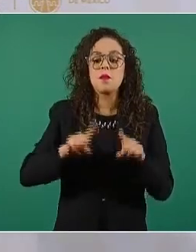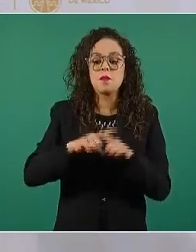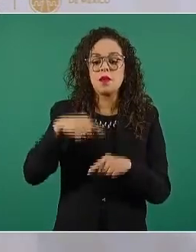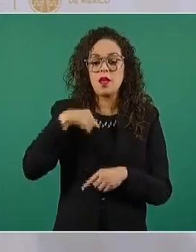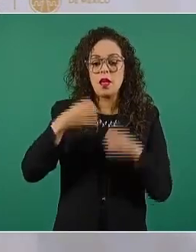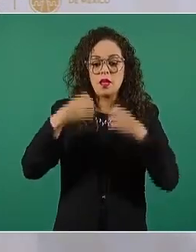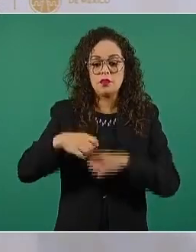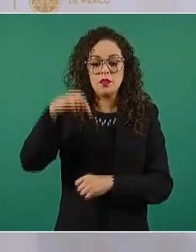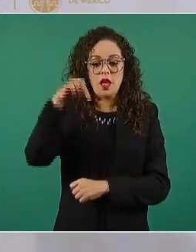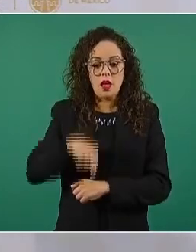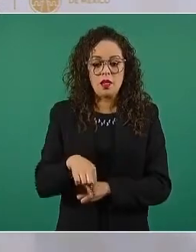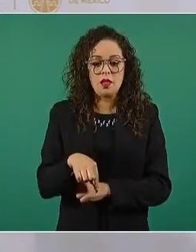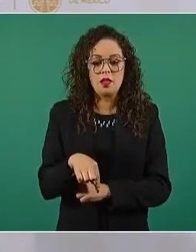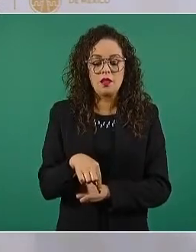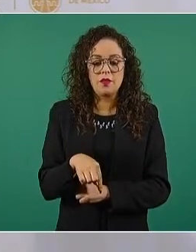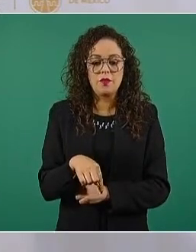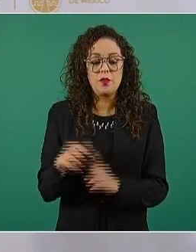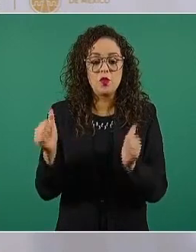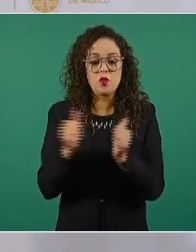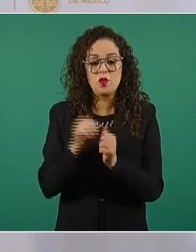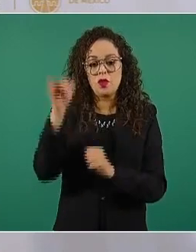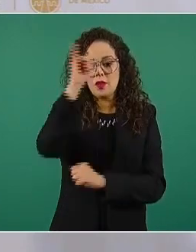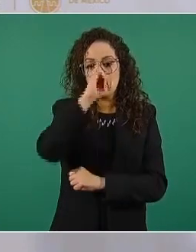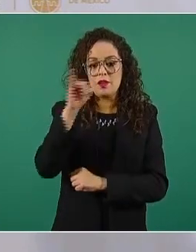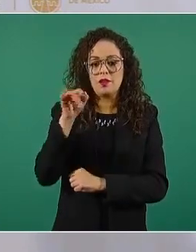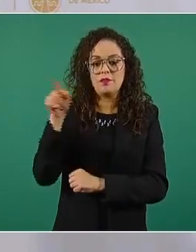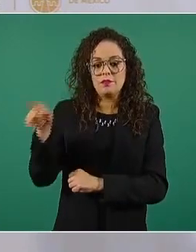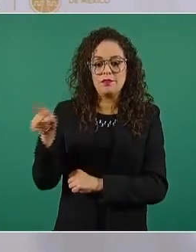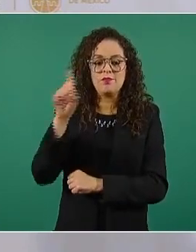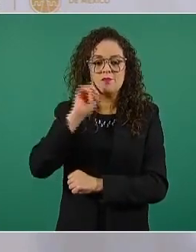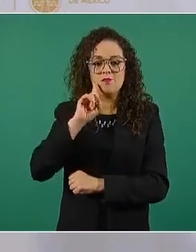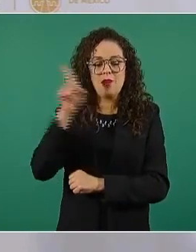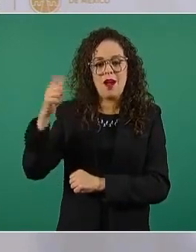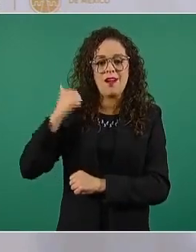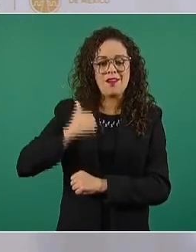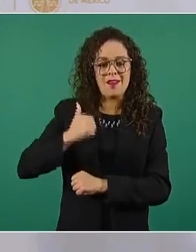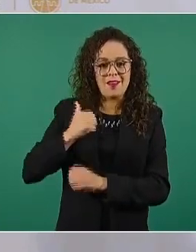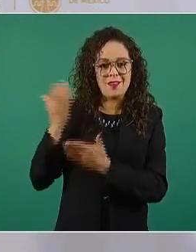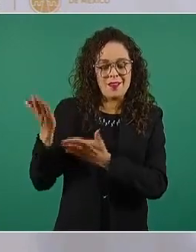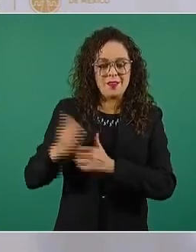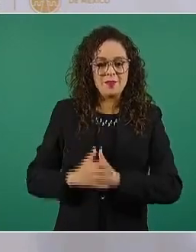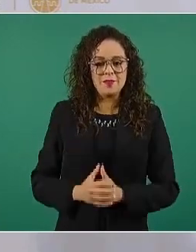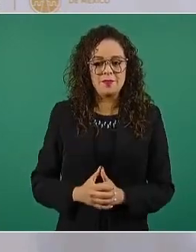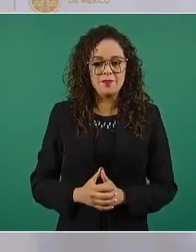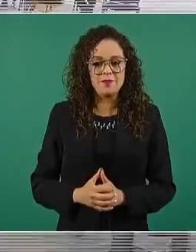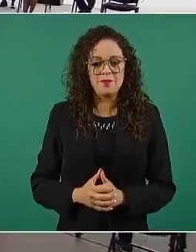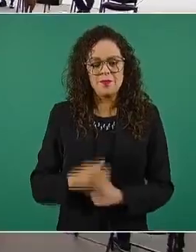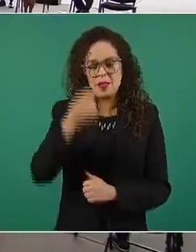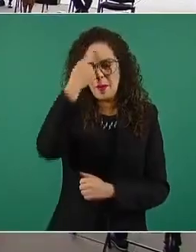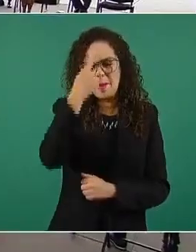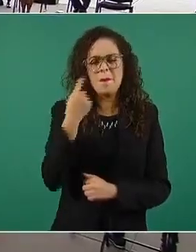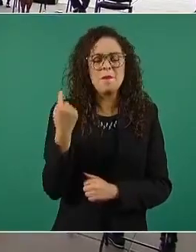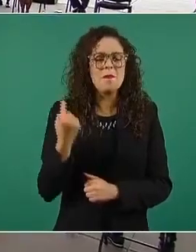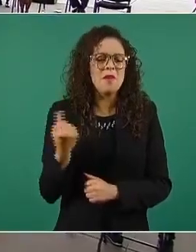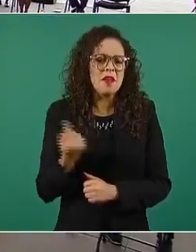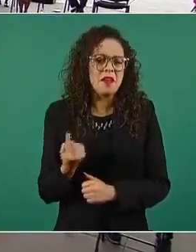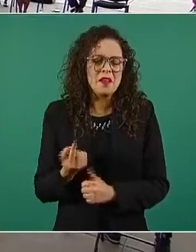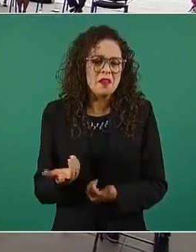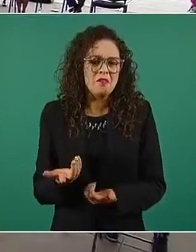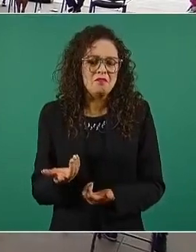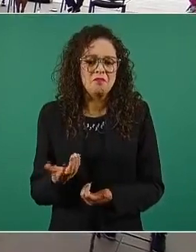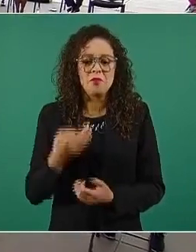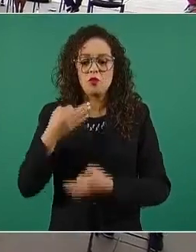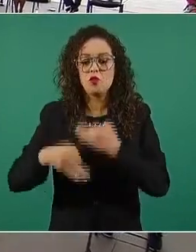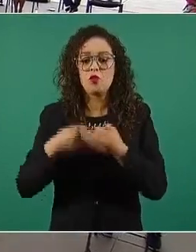hoy con la gran jefa Skydeer para mostrarles a todas